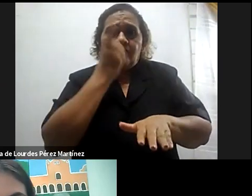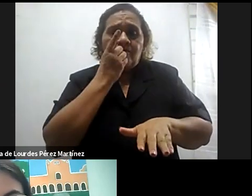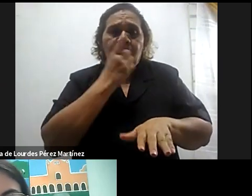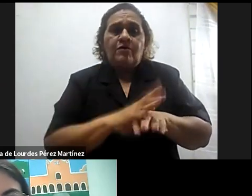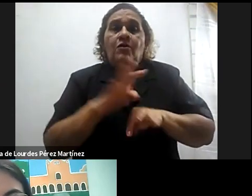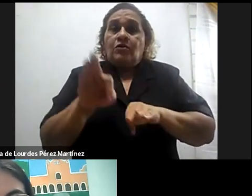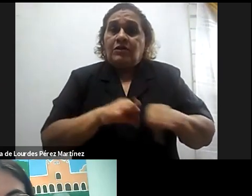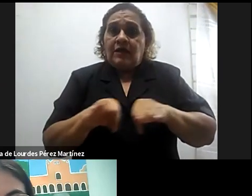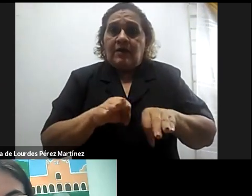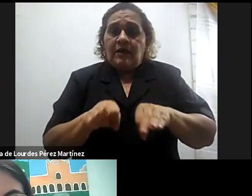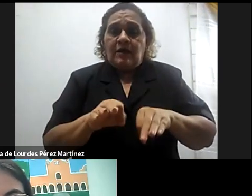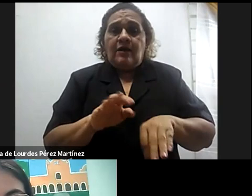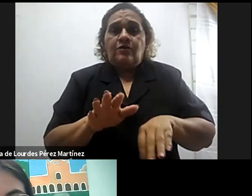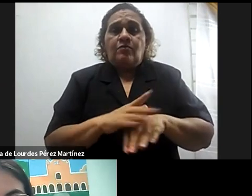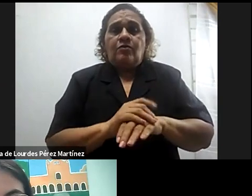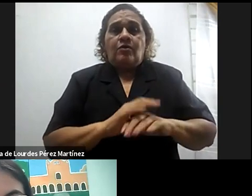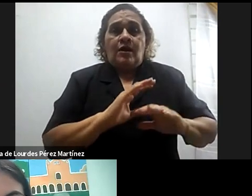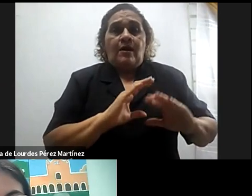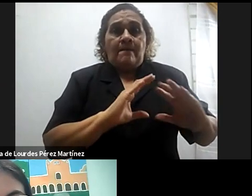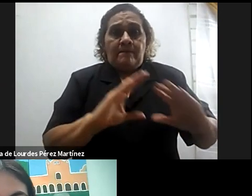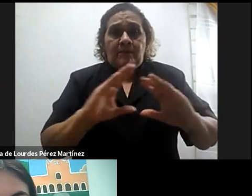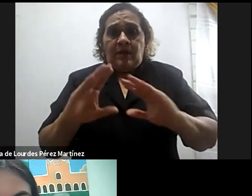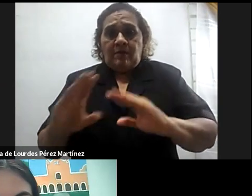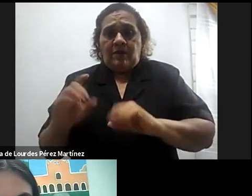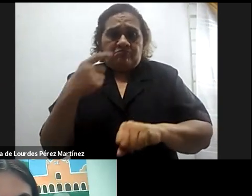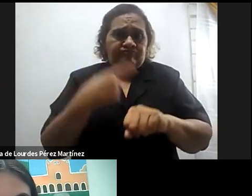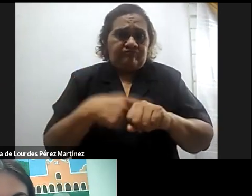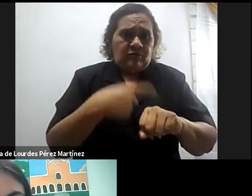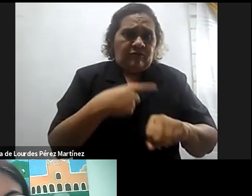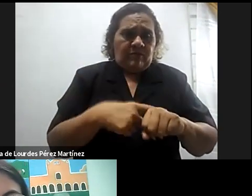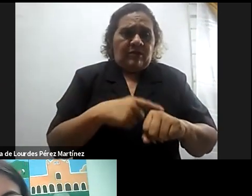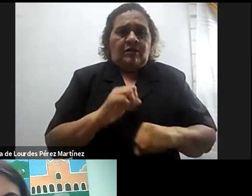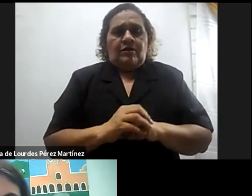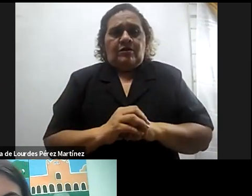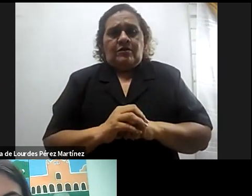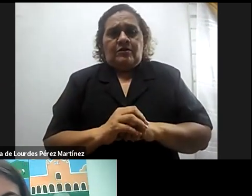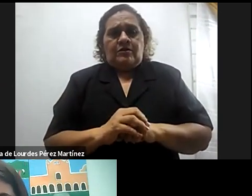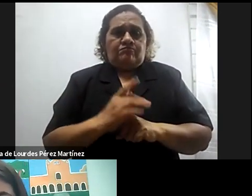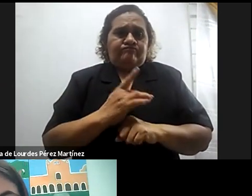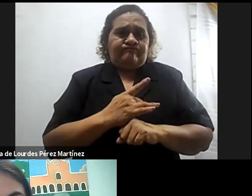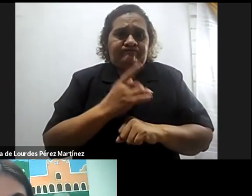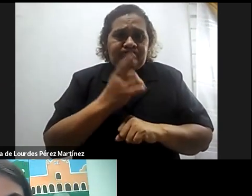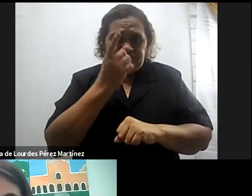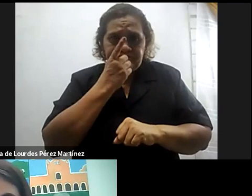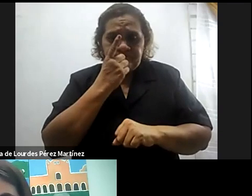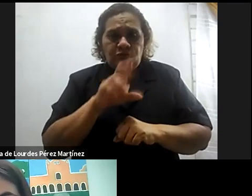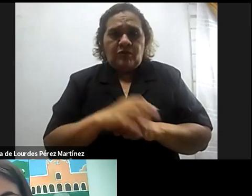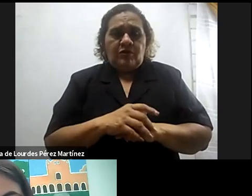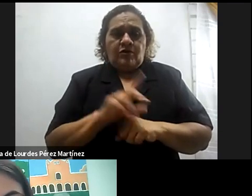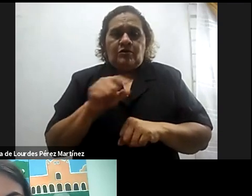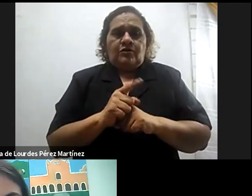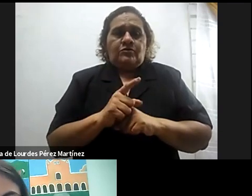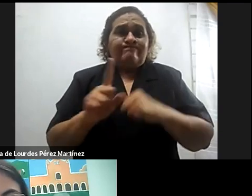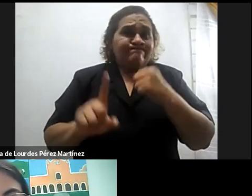trabajando por la prevención de las enfermedades cardiometabólicas, ¿no? Que son un flagelo ahorita para